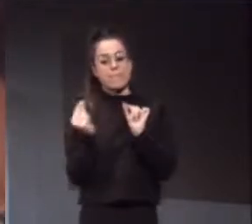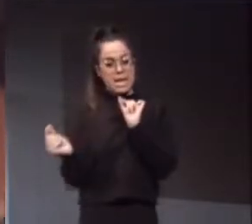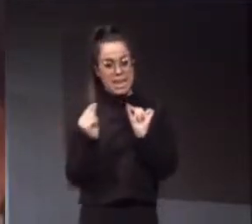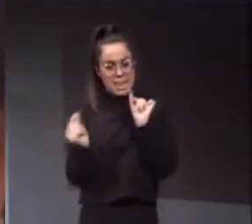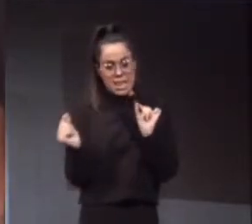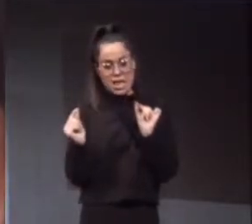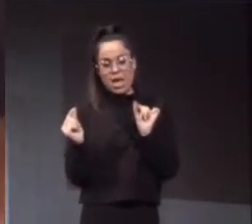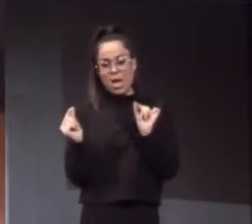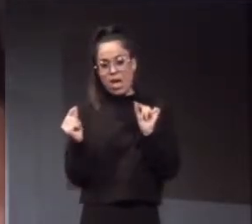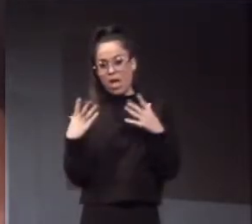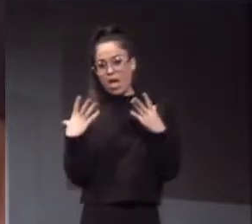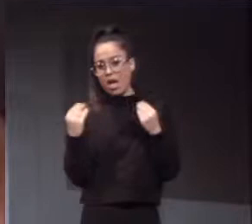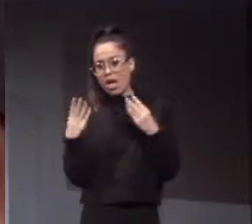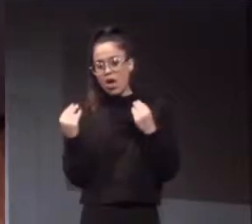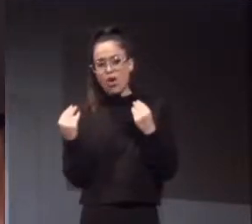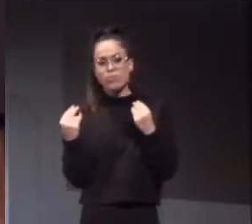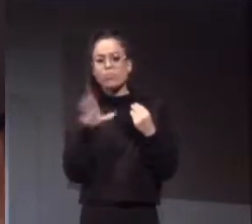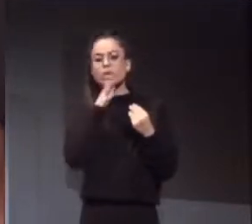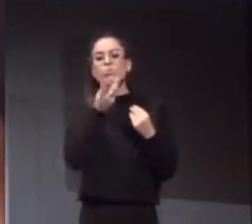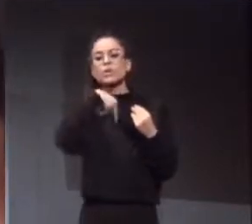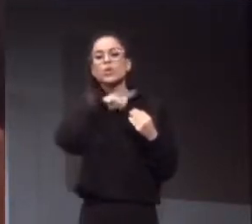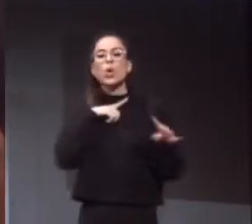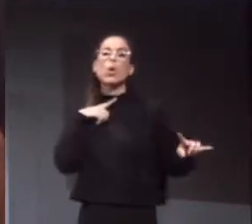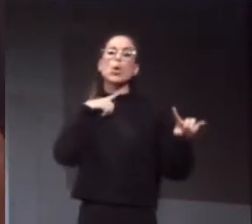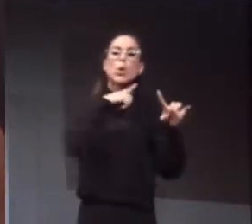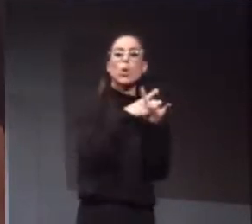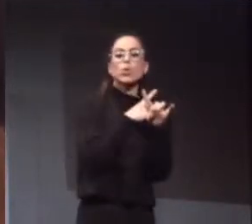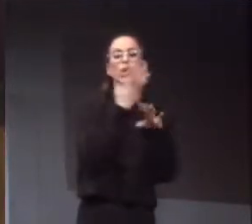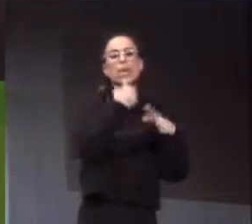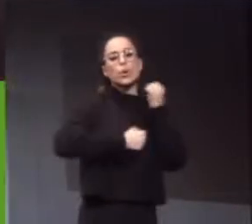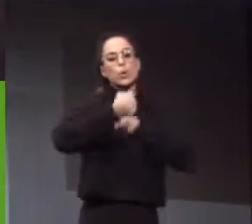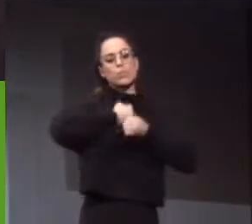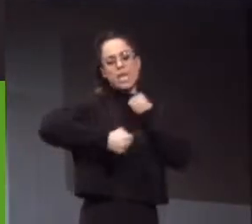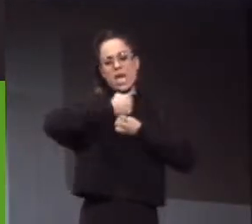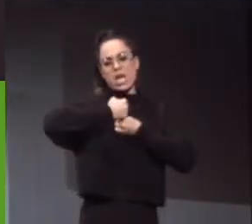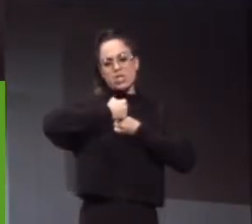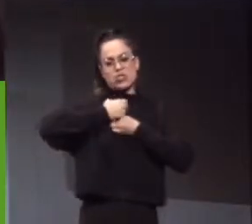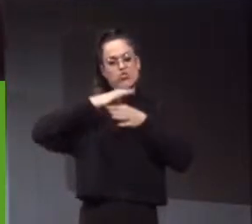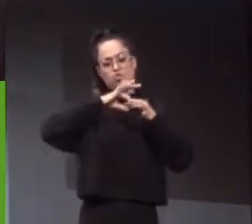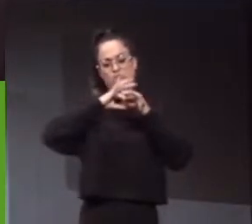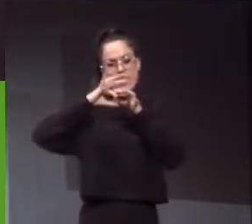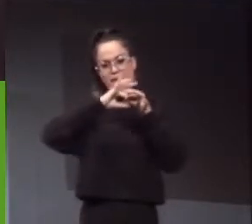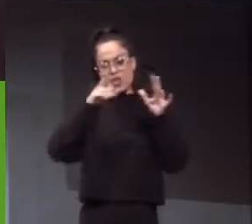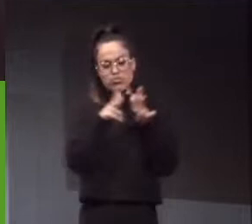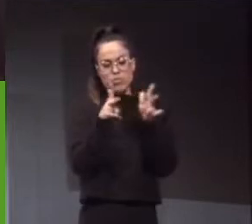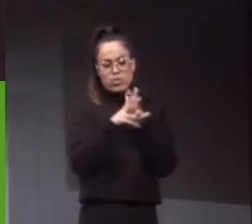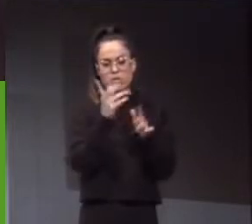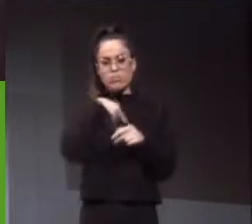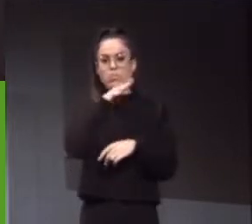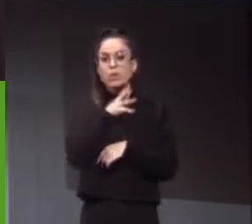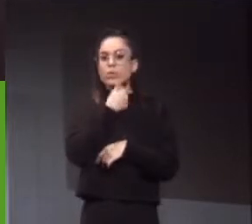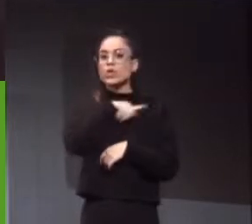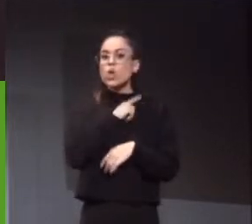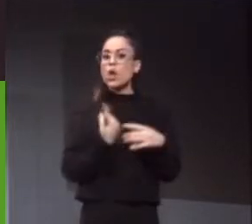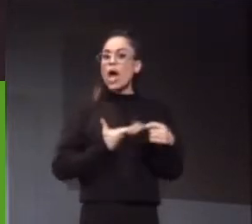por la contra la economía social y solidaria en madrid nos han puesto como referente porque nos han dado alguna subvención del ayuntamiento